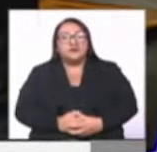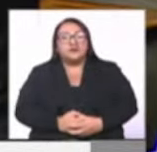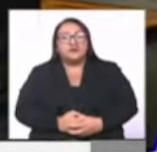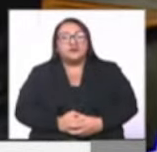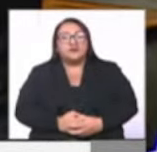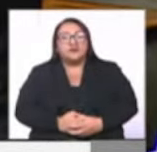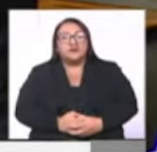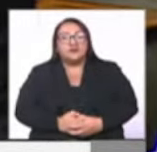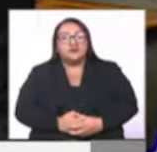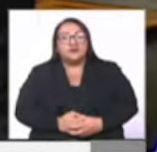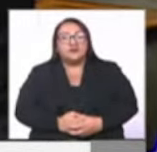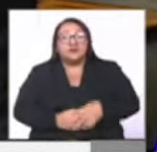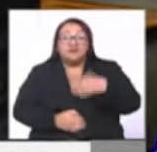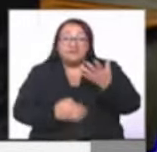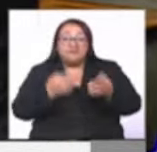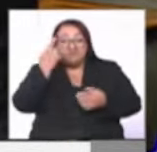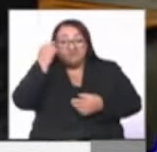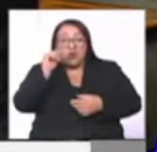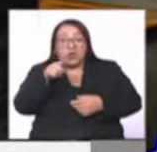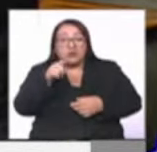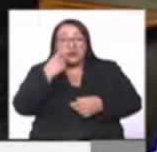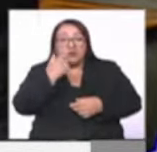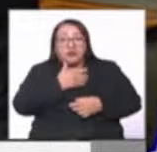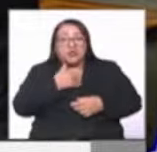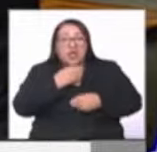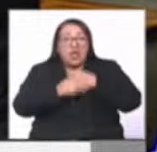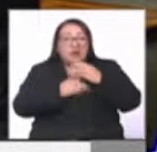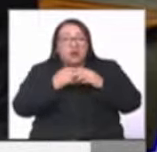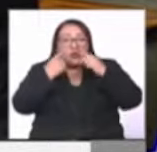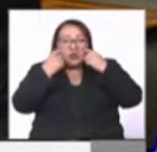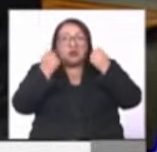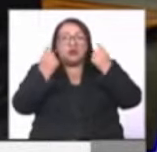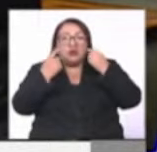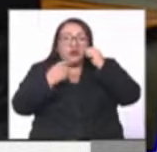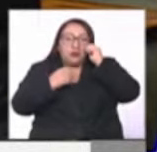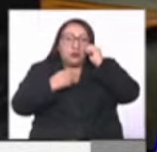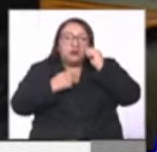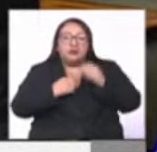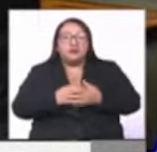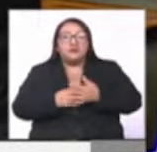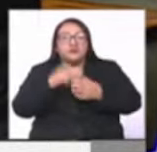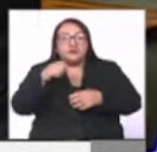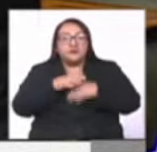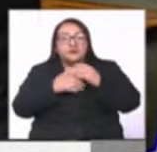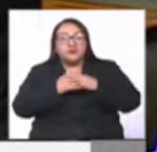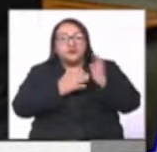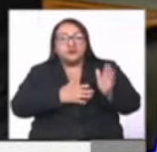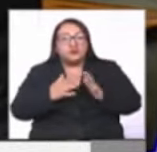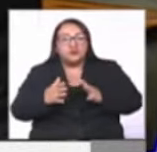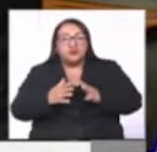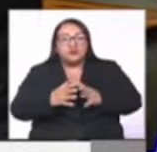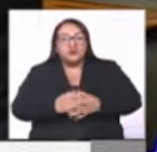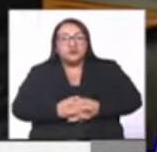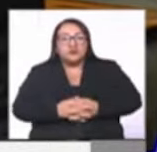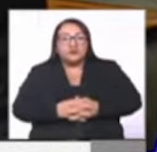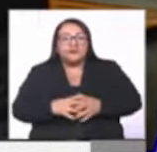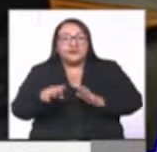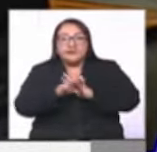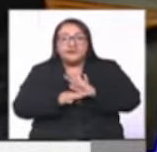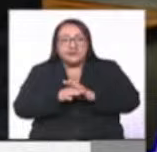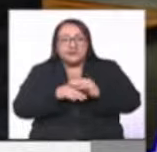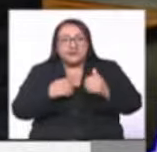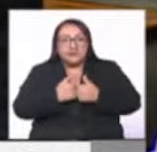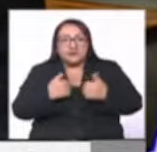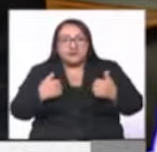es señor presidente el mundo civilizado y democrático el que demanda en todo el orbe estándares mínimos de separación de